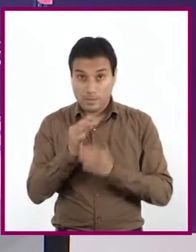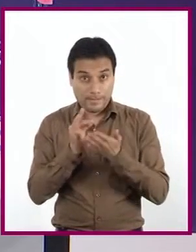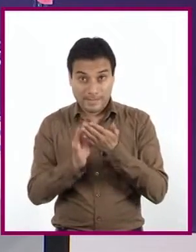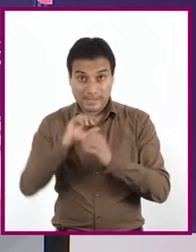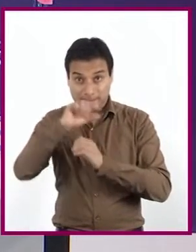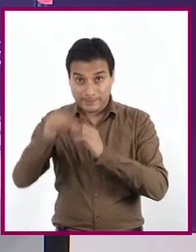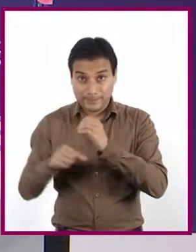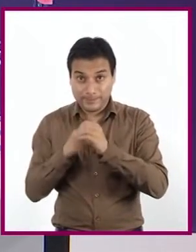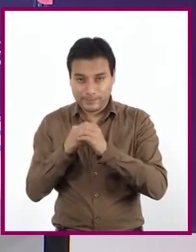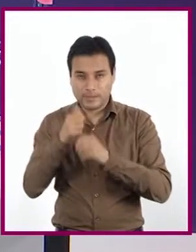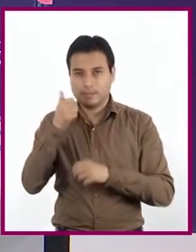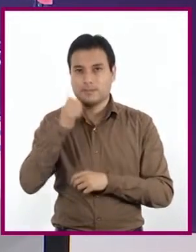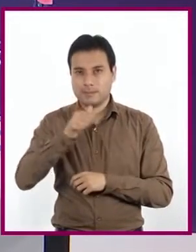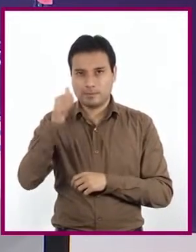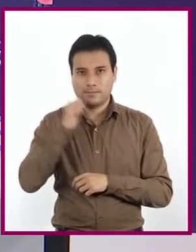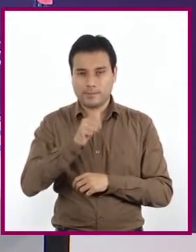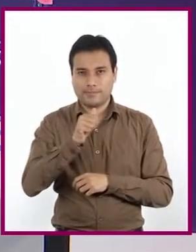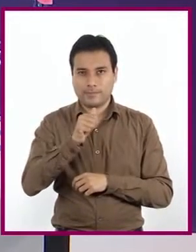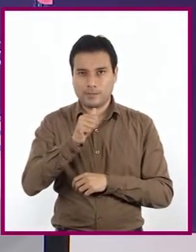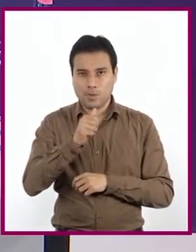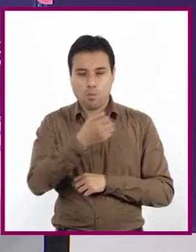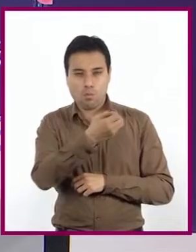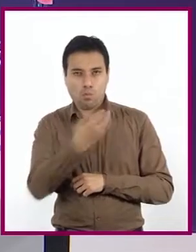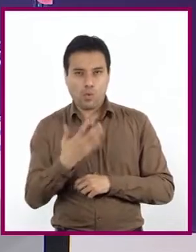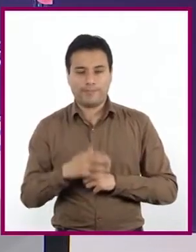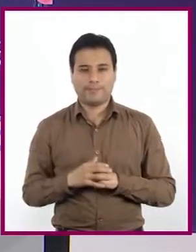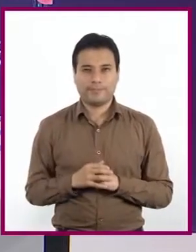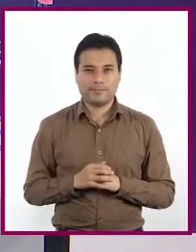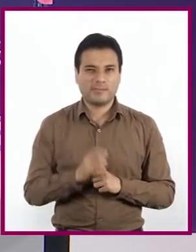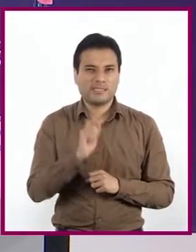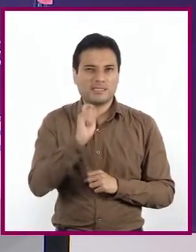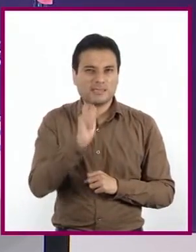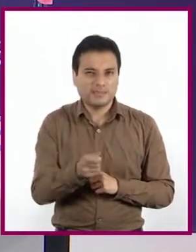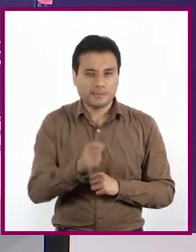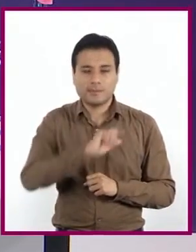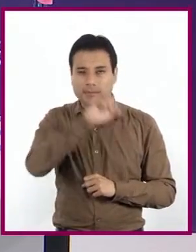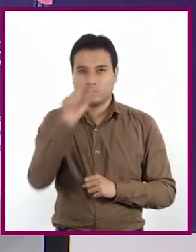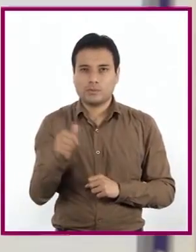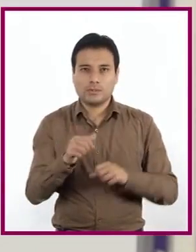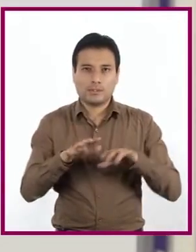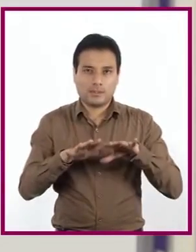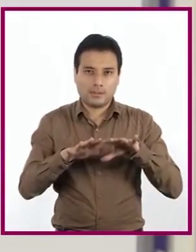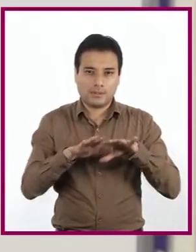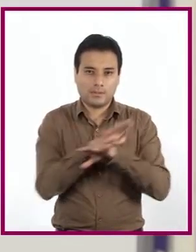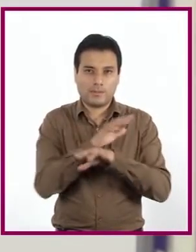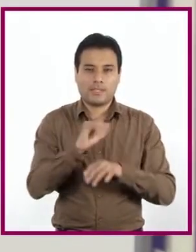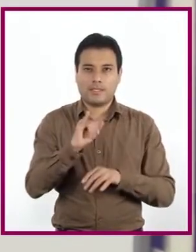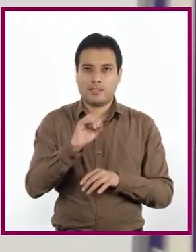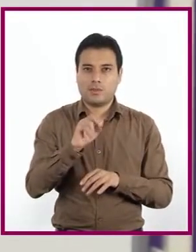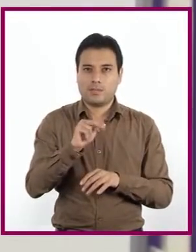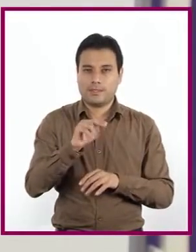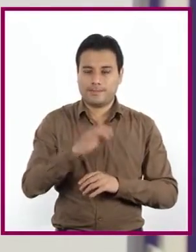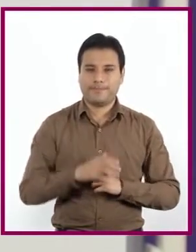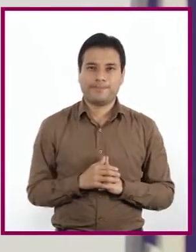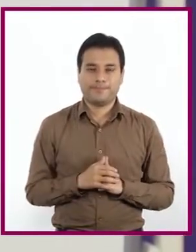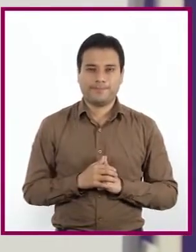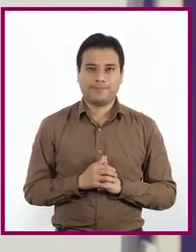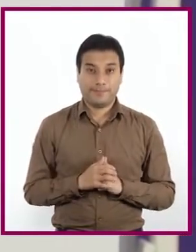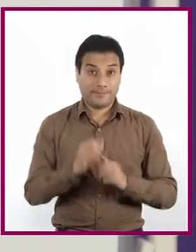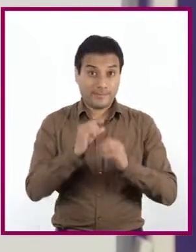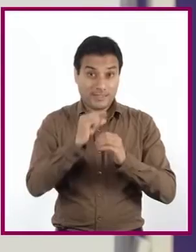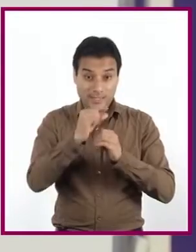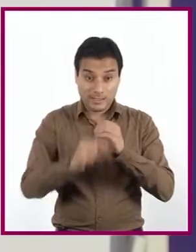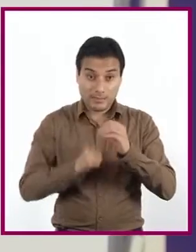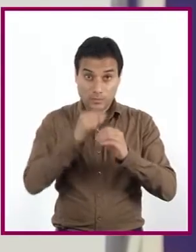metales tienden a aceptar los electrones, por lo que se transforman en iones. Los átomos que